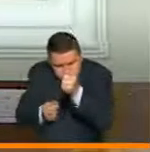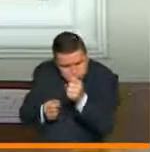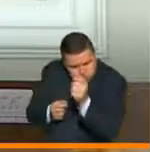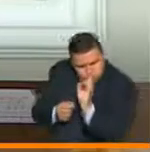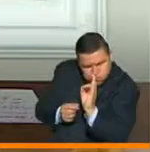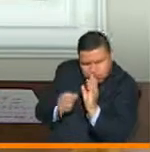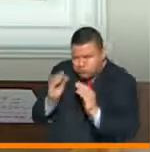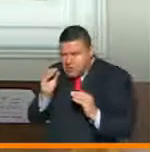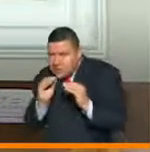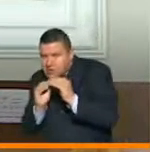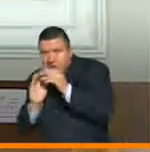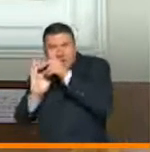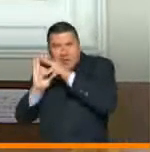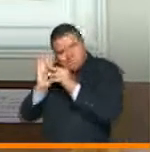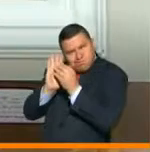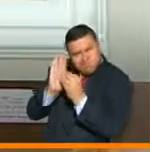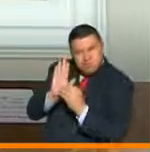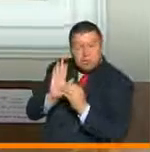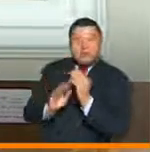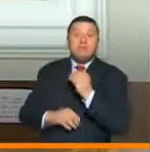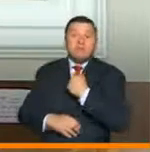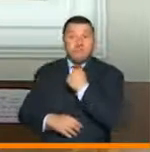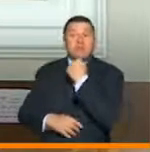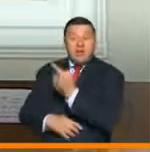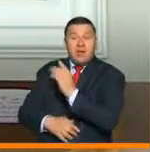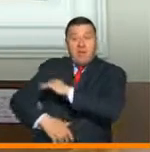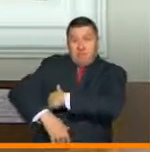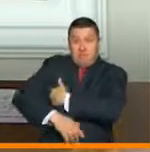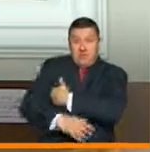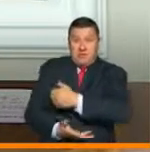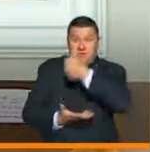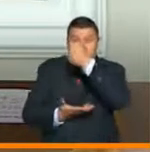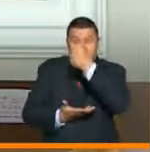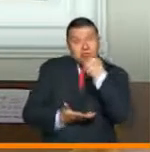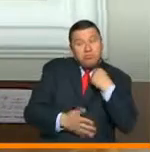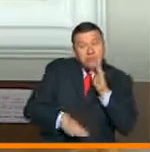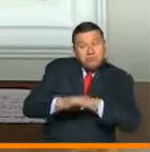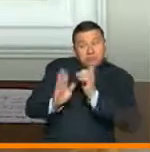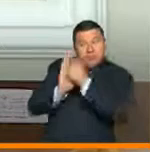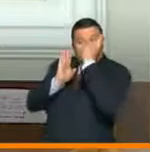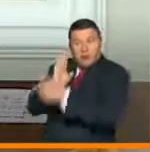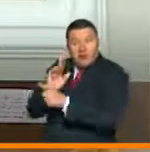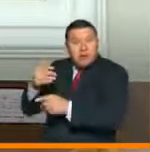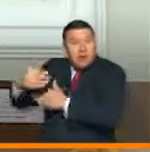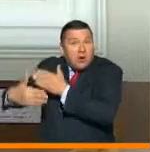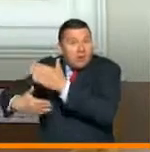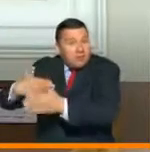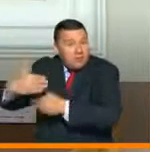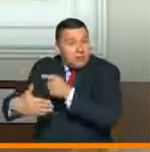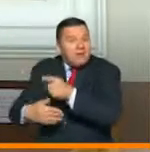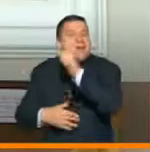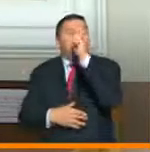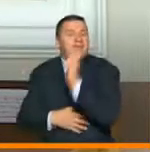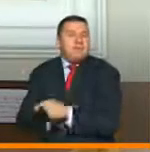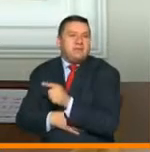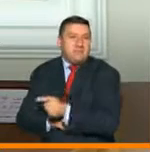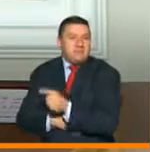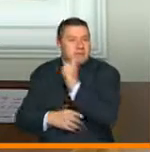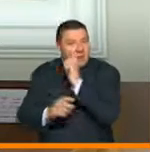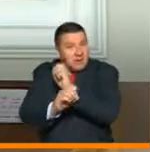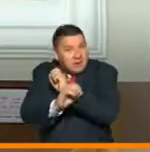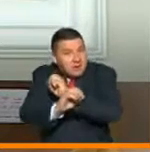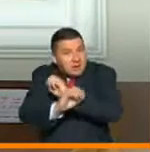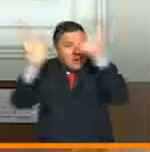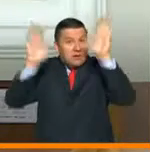le ha dado también una instrucción del ministerio de hacienda para que en ese proceso quede absolutamente claro